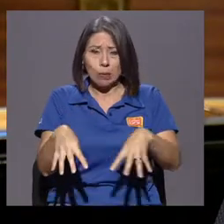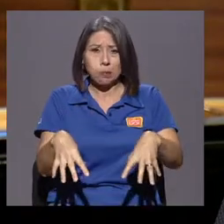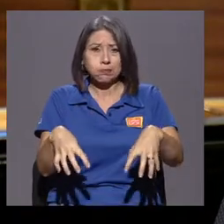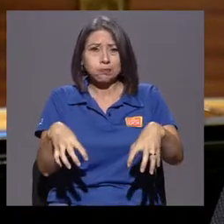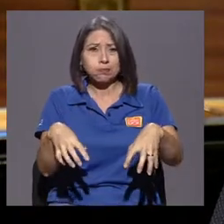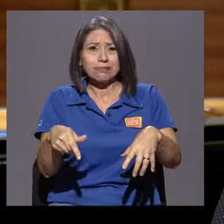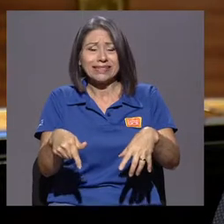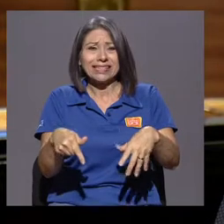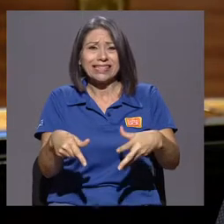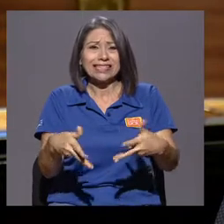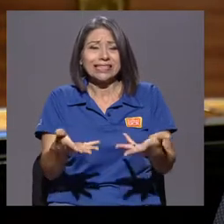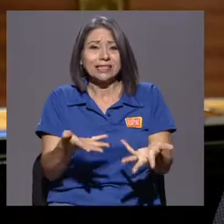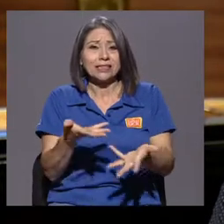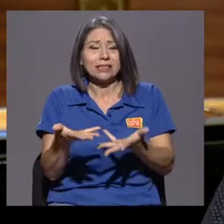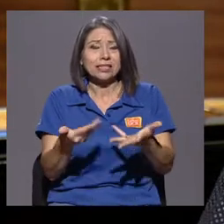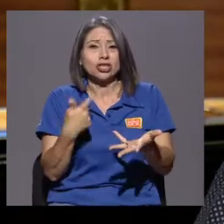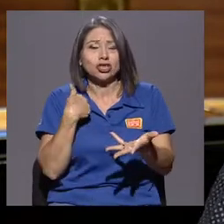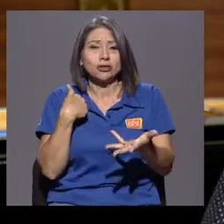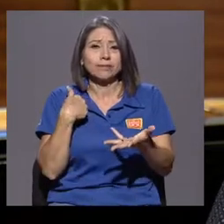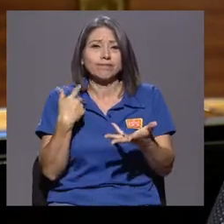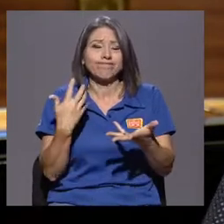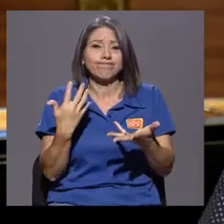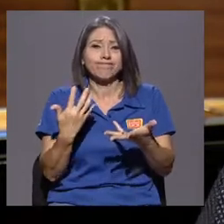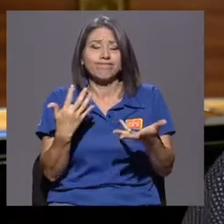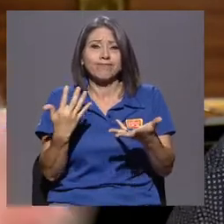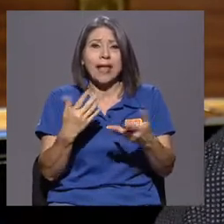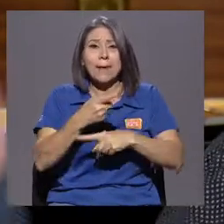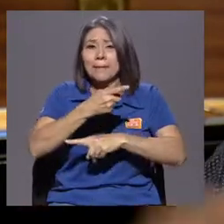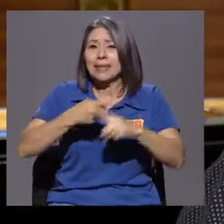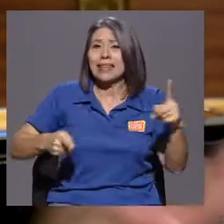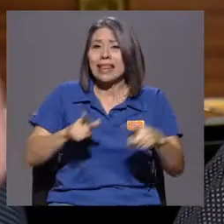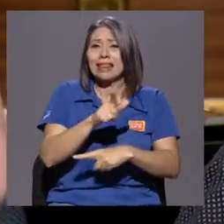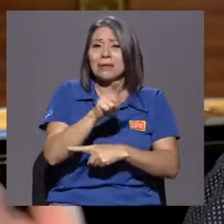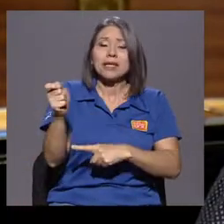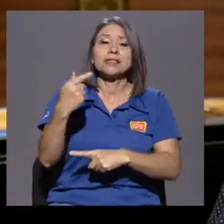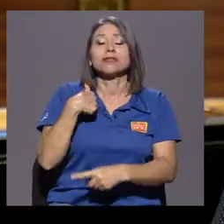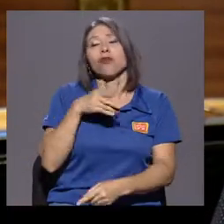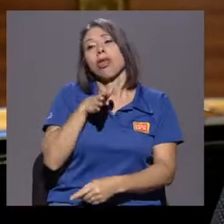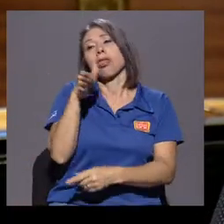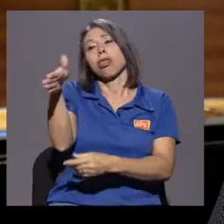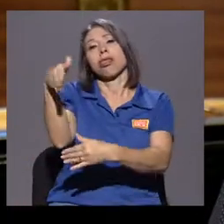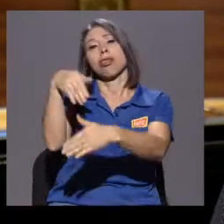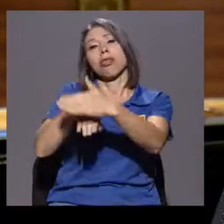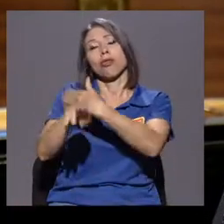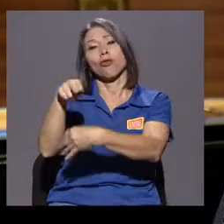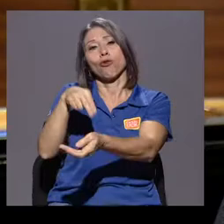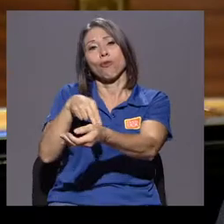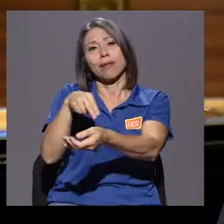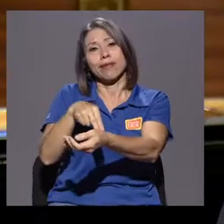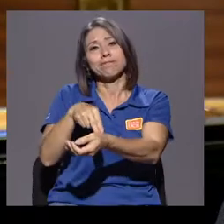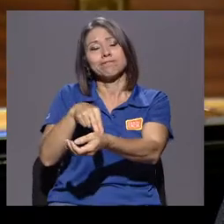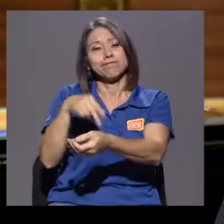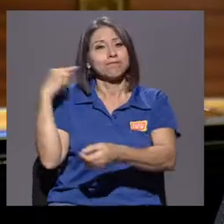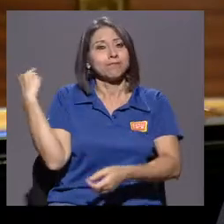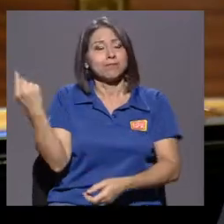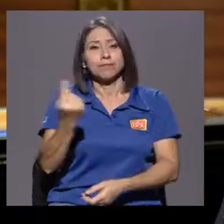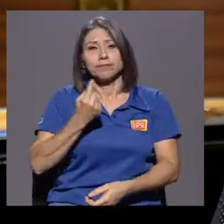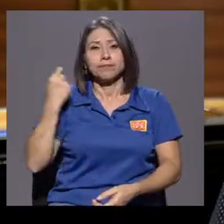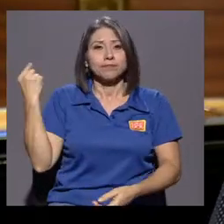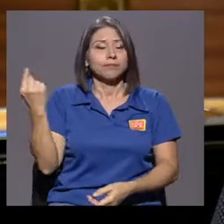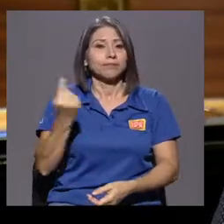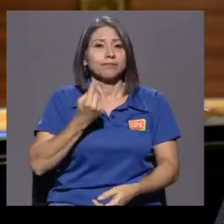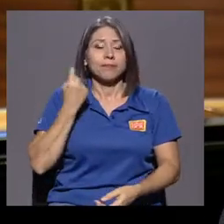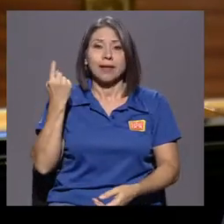pasé miradas la mitad del mes las pasaba en hospitales verdad era generalmente ven